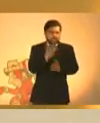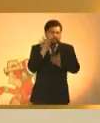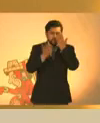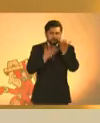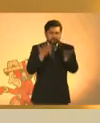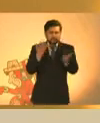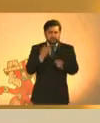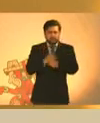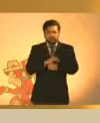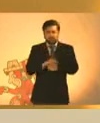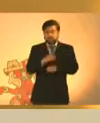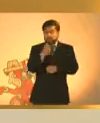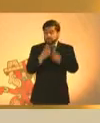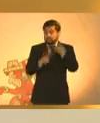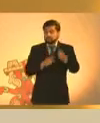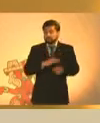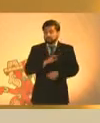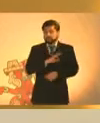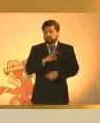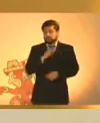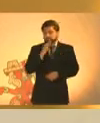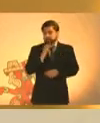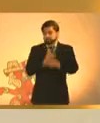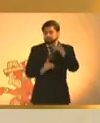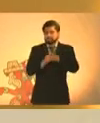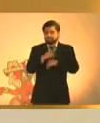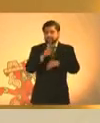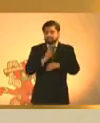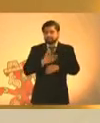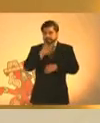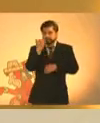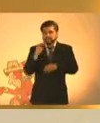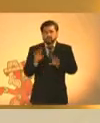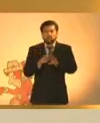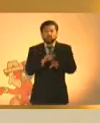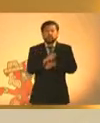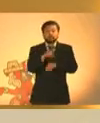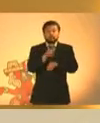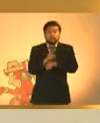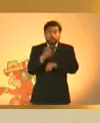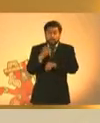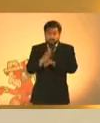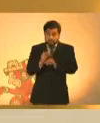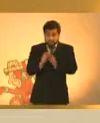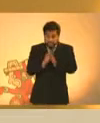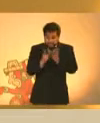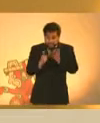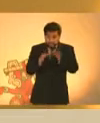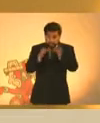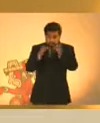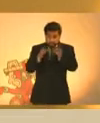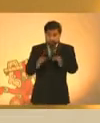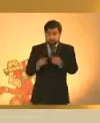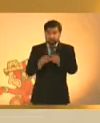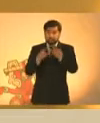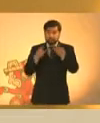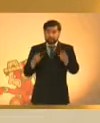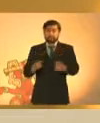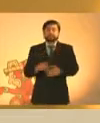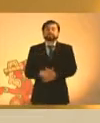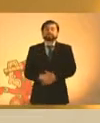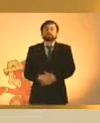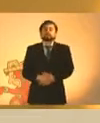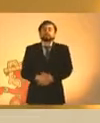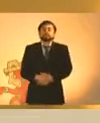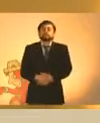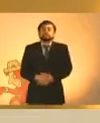pero algunos lo logran no sé cómo y lo que tiene al mismo tiempo es el rigor de la historia desde la descripción